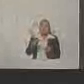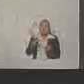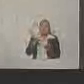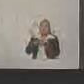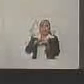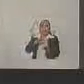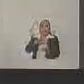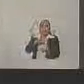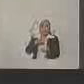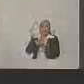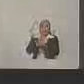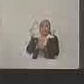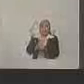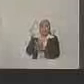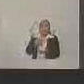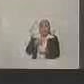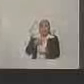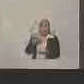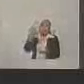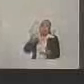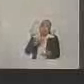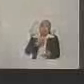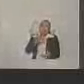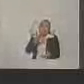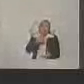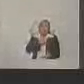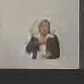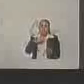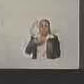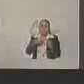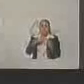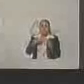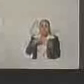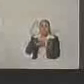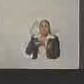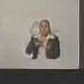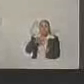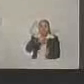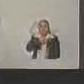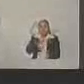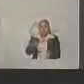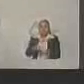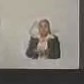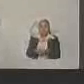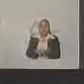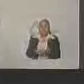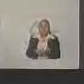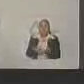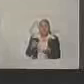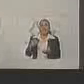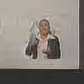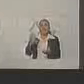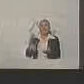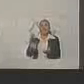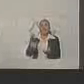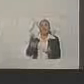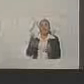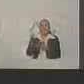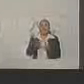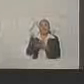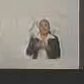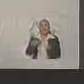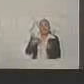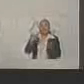hijos en casa, créanme que no ha sido fácil. Y la tercera es el ataque frontal. El ataque frontal a través de servicio